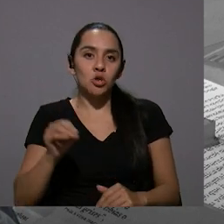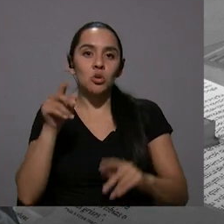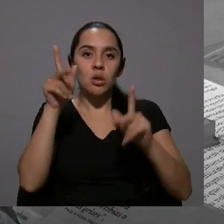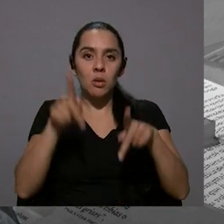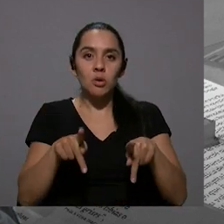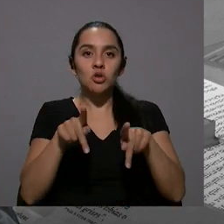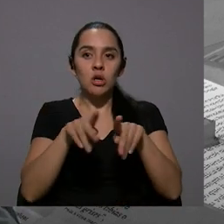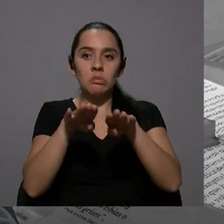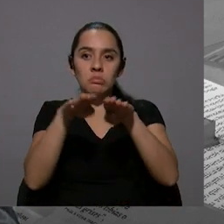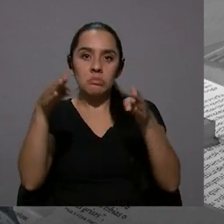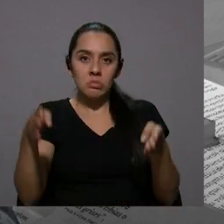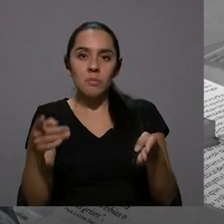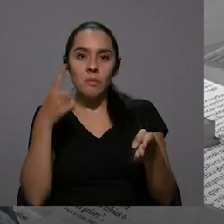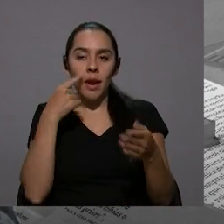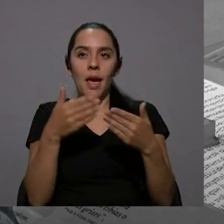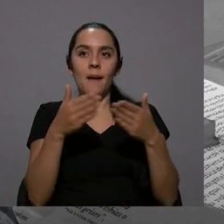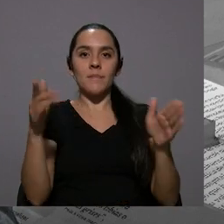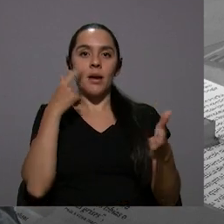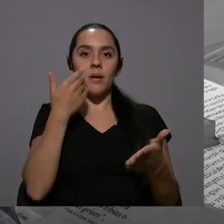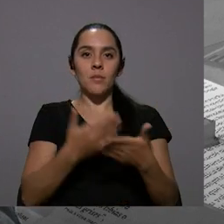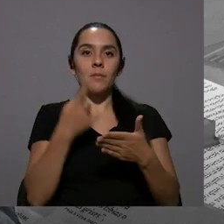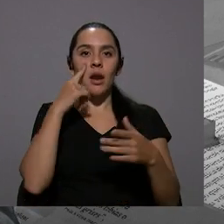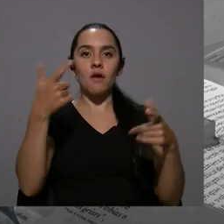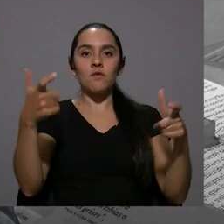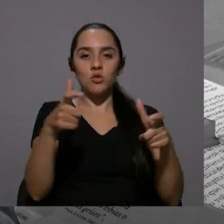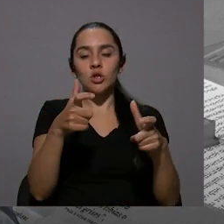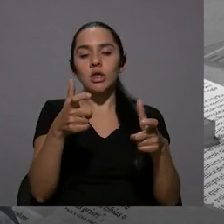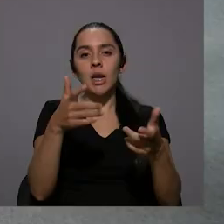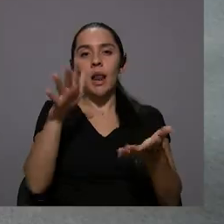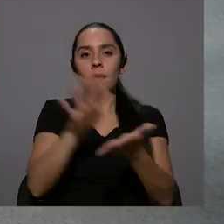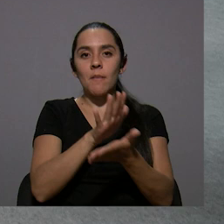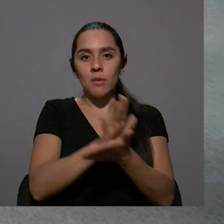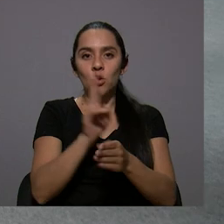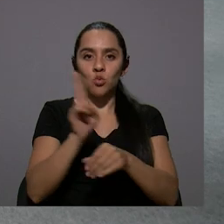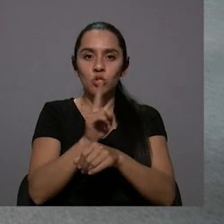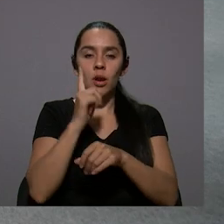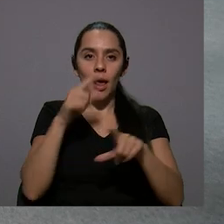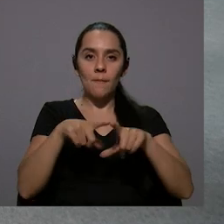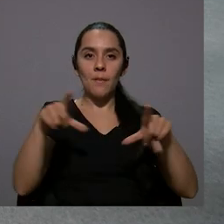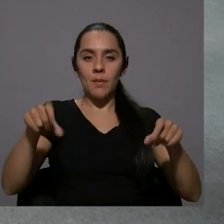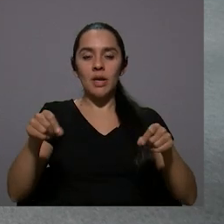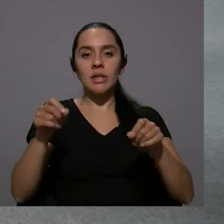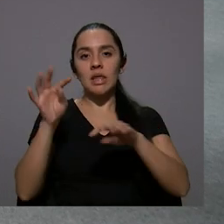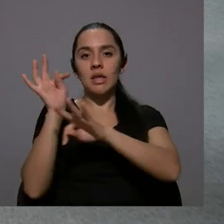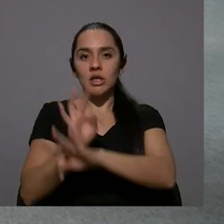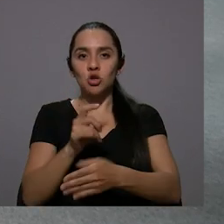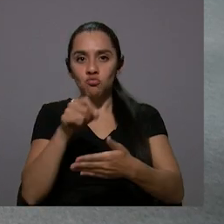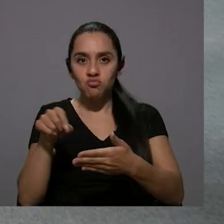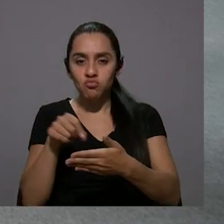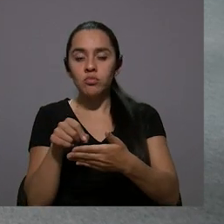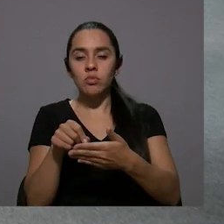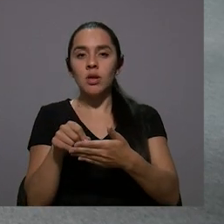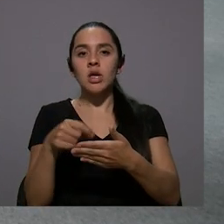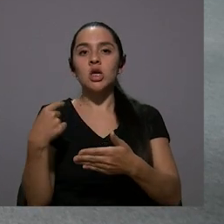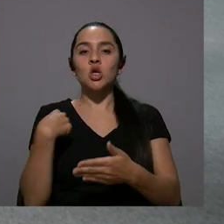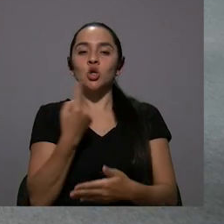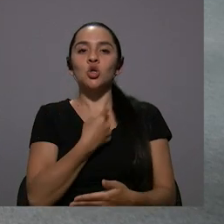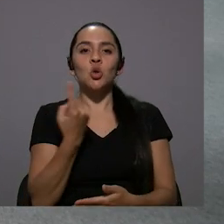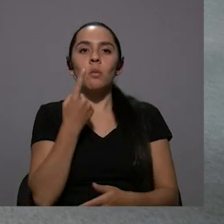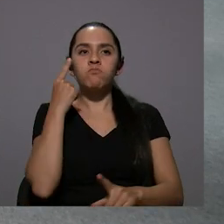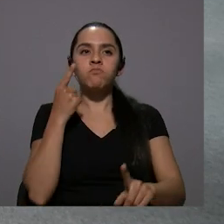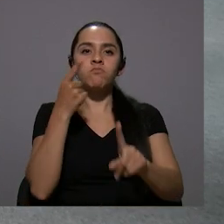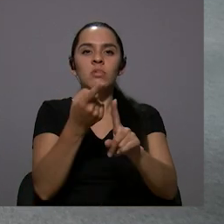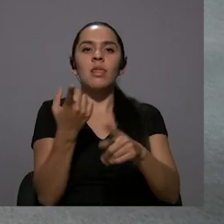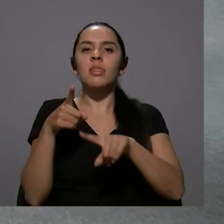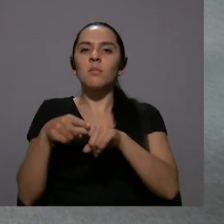juntas receptoras de votos ampliar la muestra para reducir la cantidad de papel a utilizar en papeletas tradicionales y vamos Nada más qué